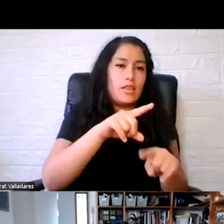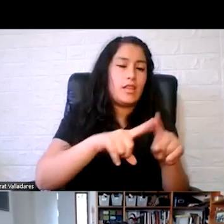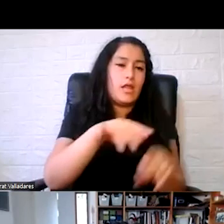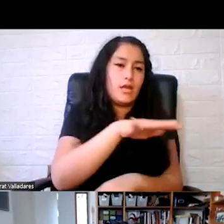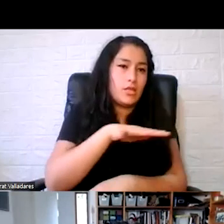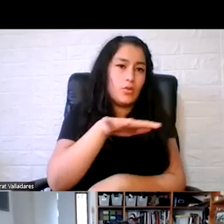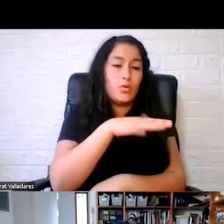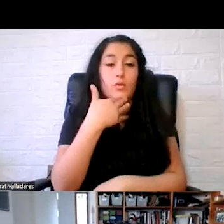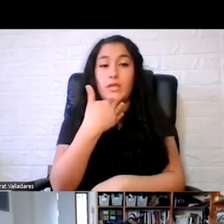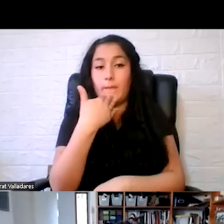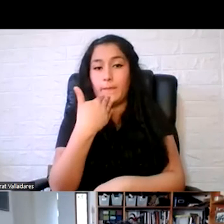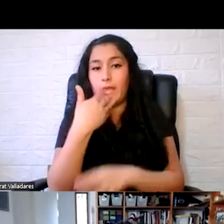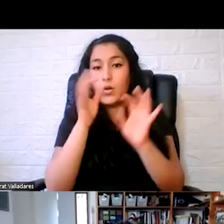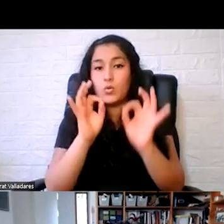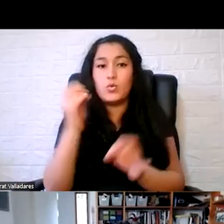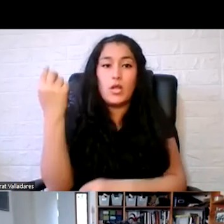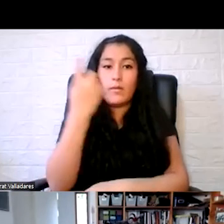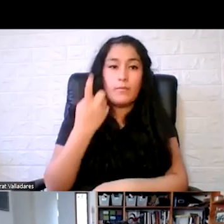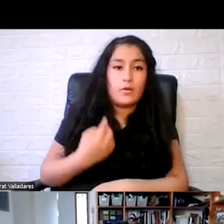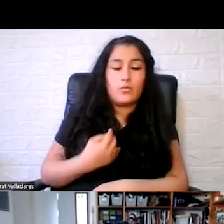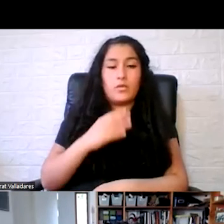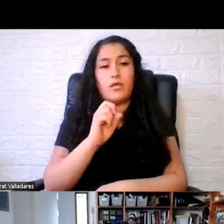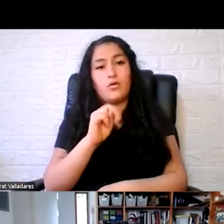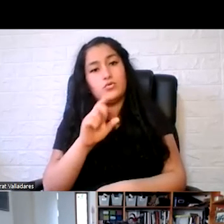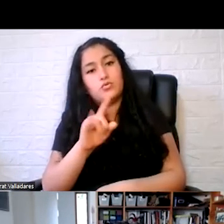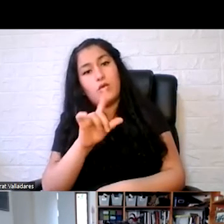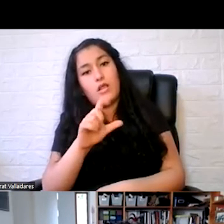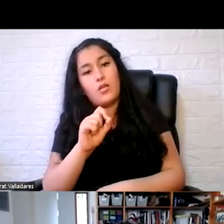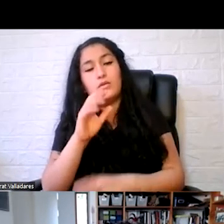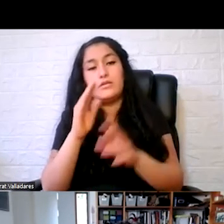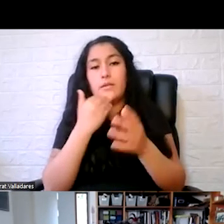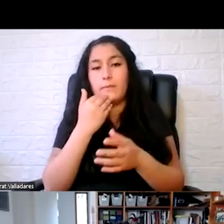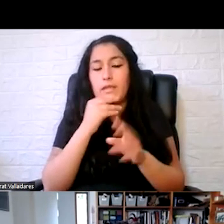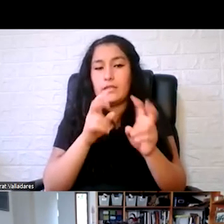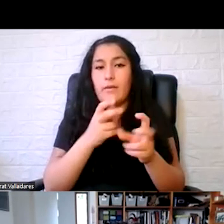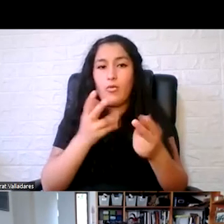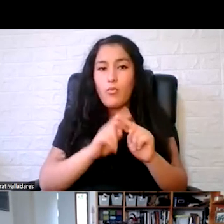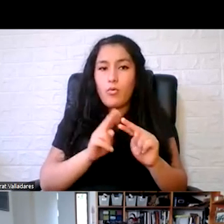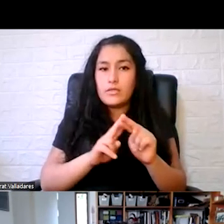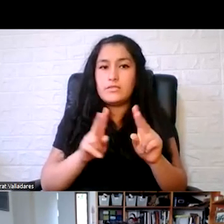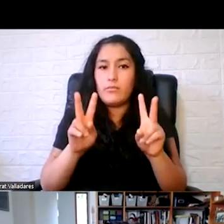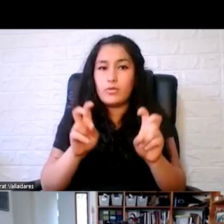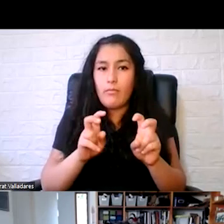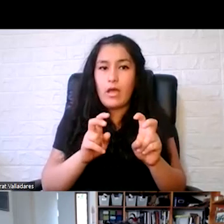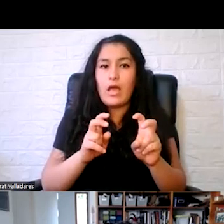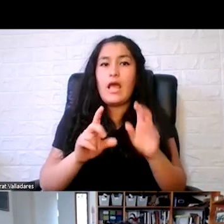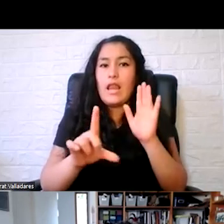Y respecto a la pregunta de Consuelo sobre la legitimidad, cómo se construye legitimidad en ambos